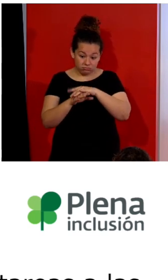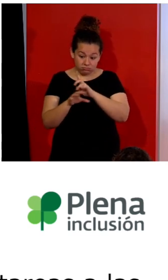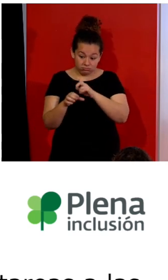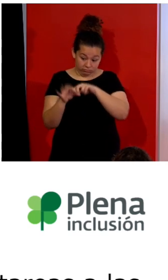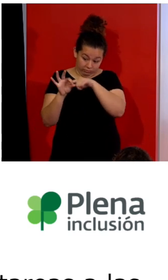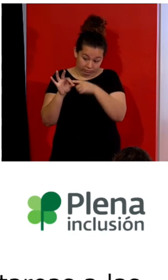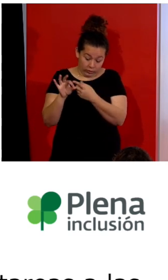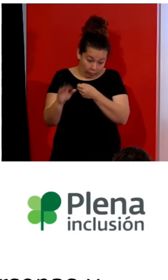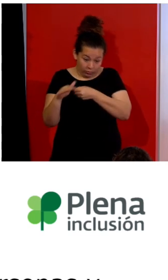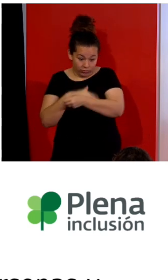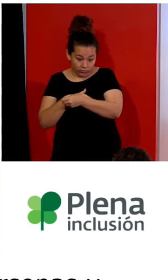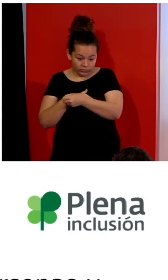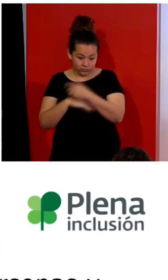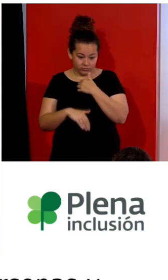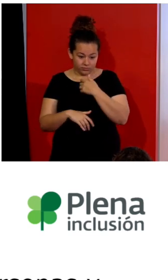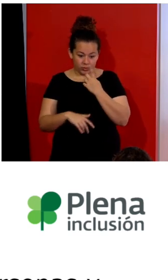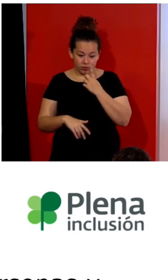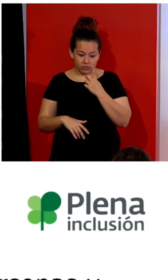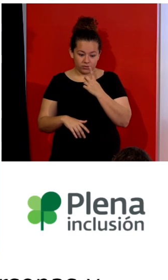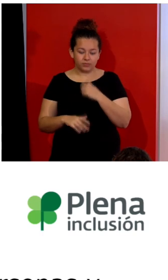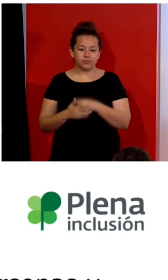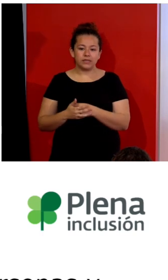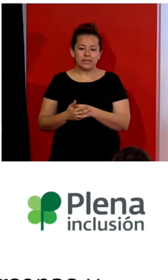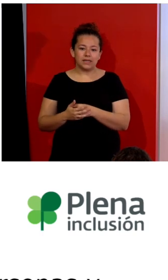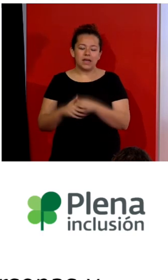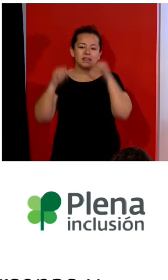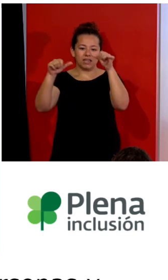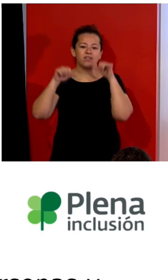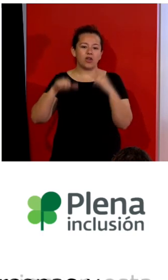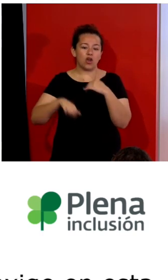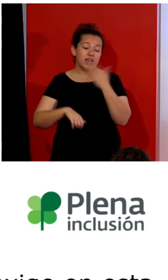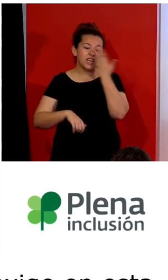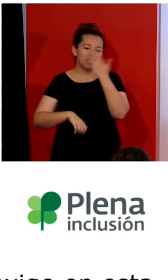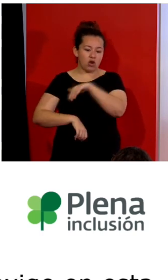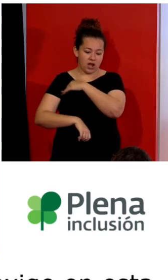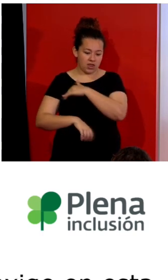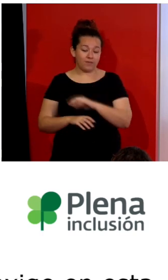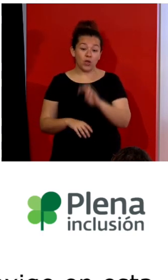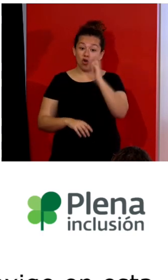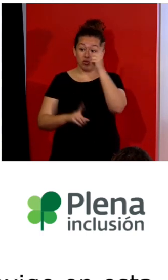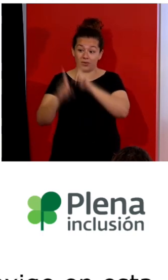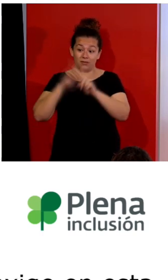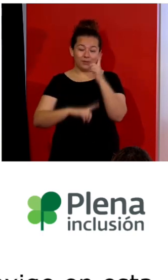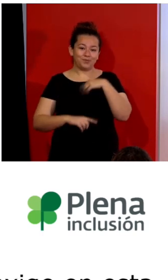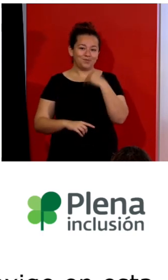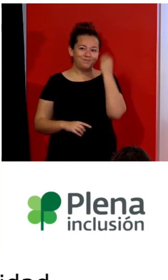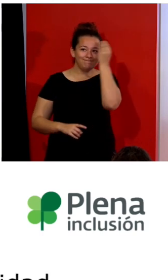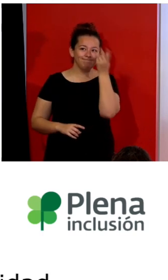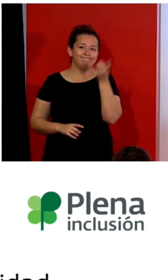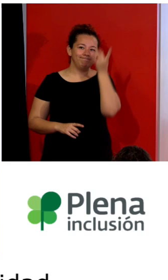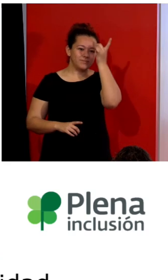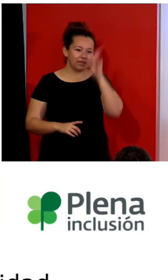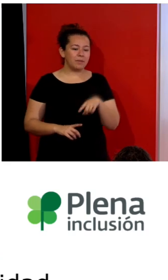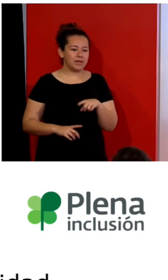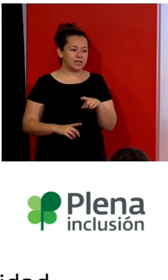categoría es el certificado de escolaridad. Otro de los problemas que se nos planteó también a la hora